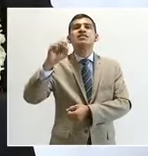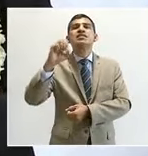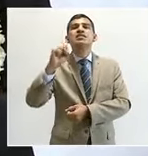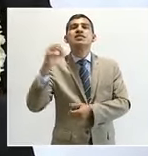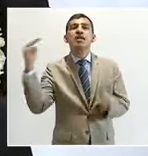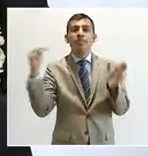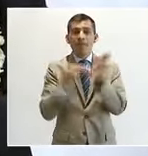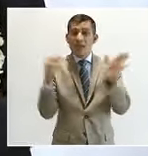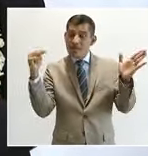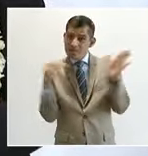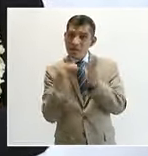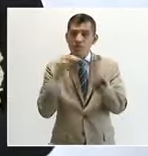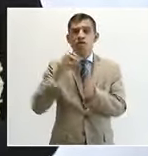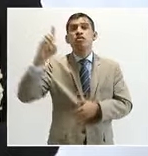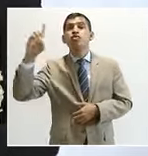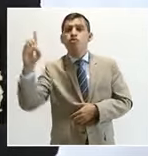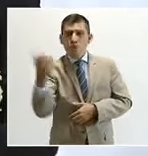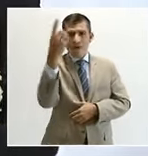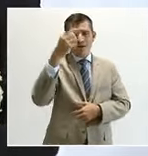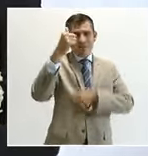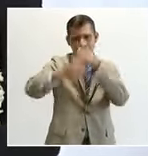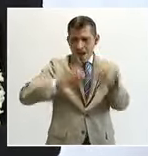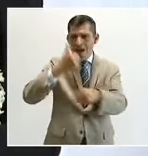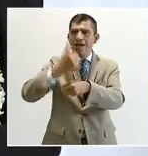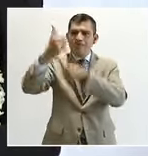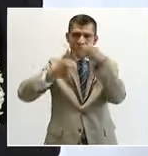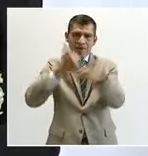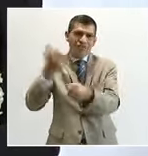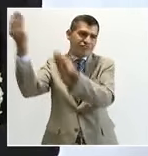millones de dólares al año